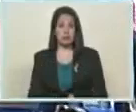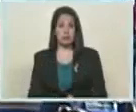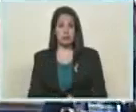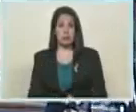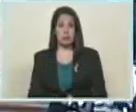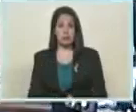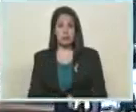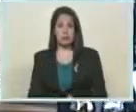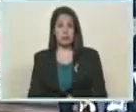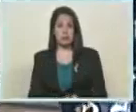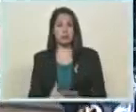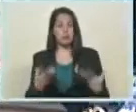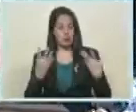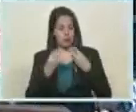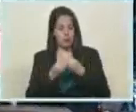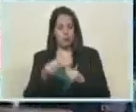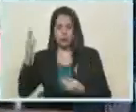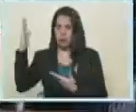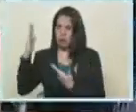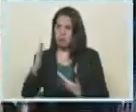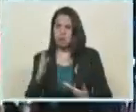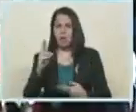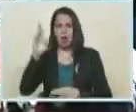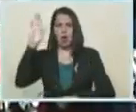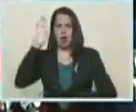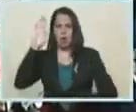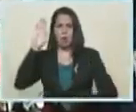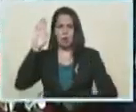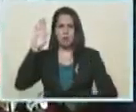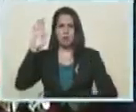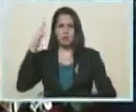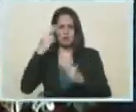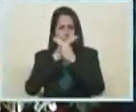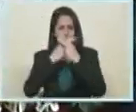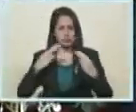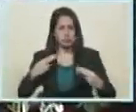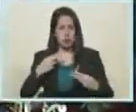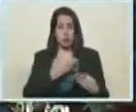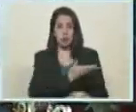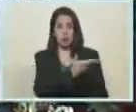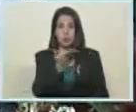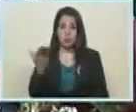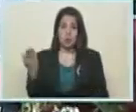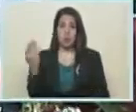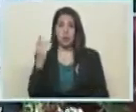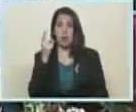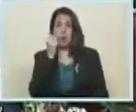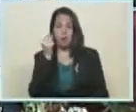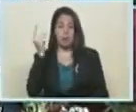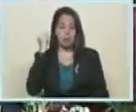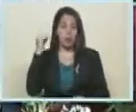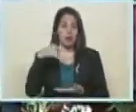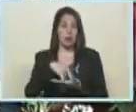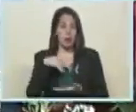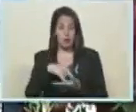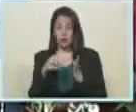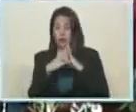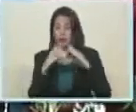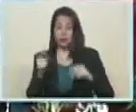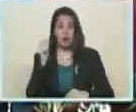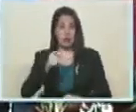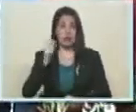Y he venido a comprometerme con ustedes, carabobeños, carabobeñas, con todas las tareas